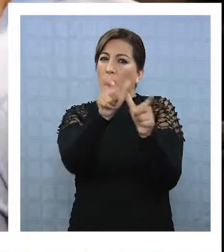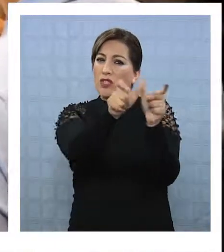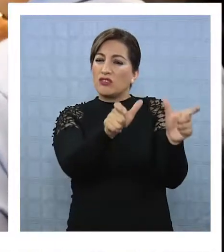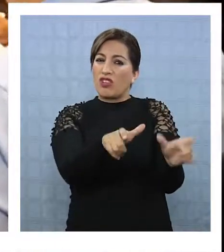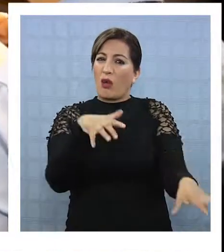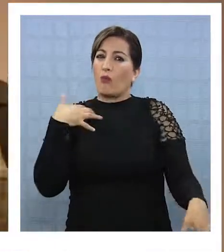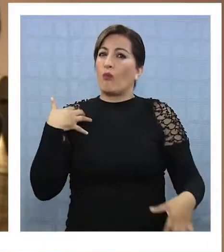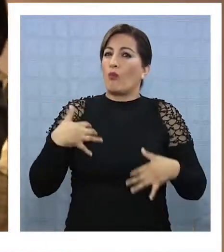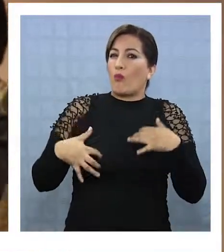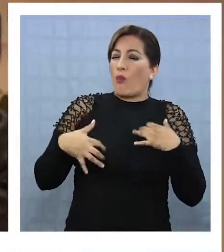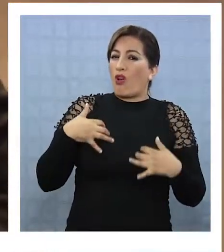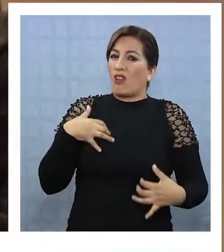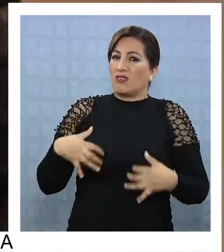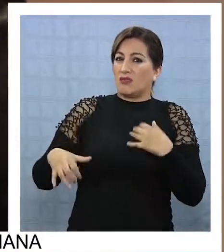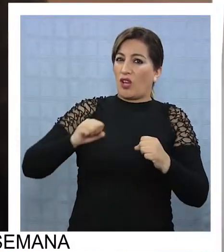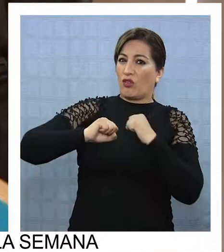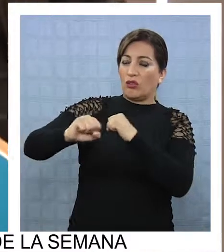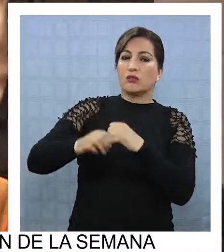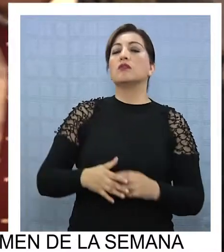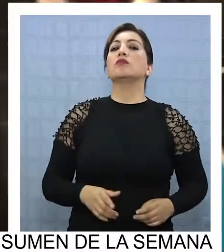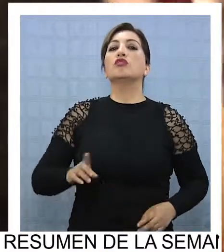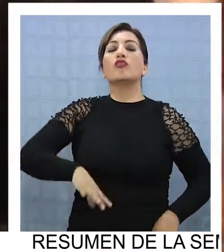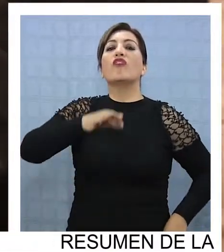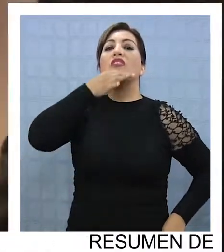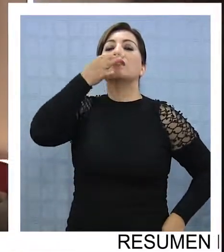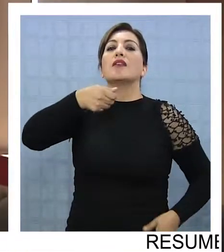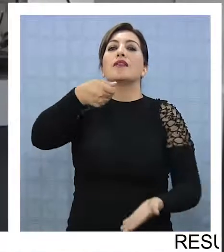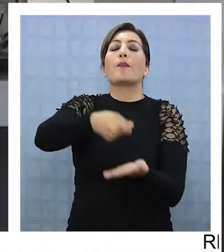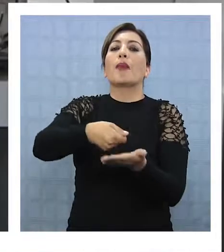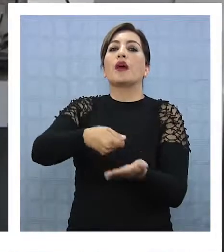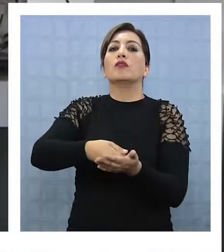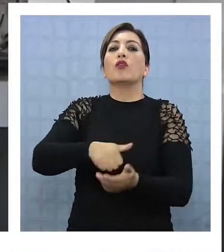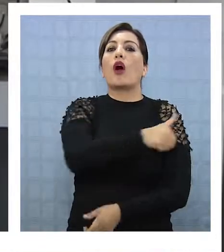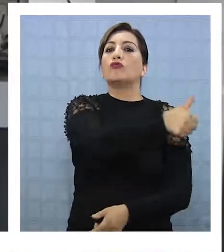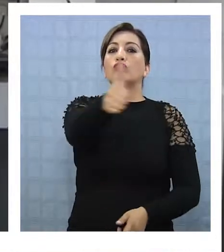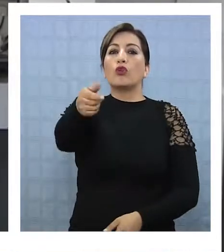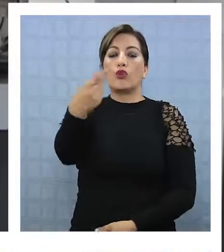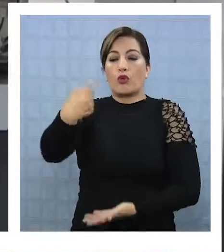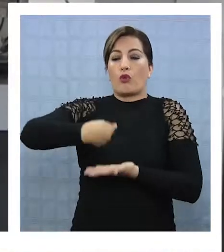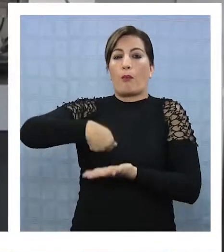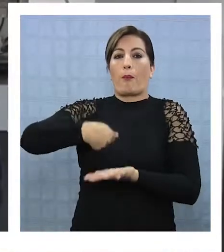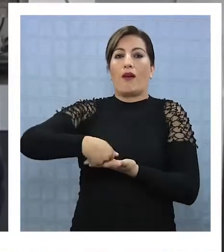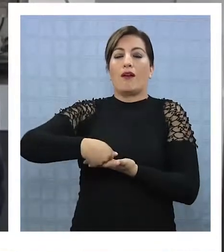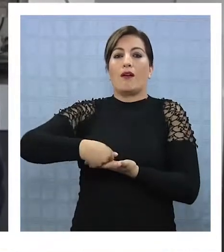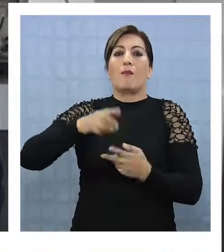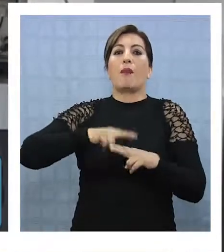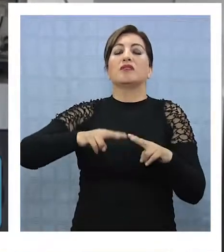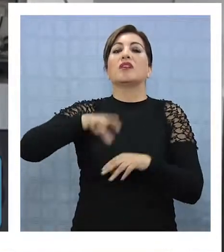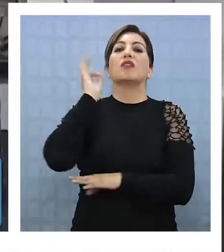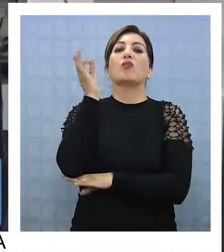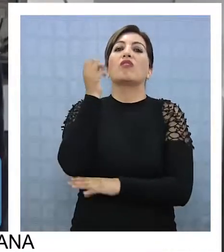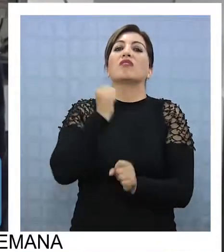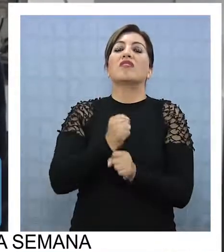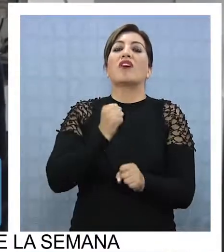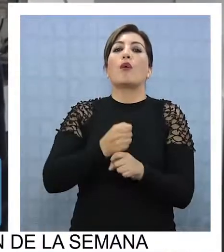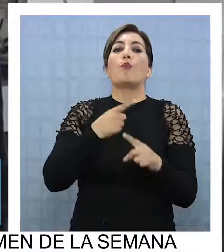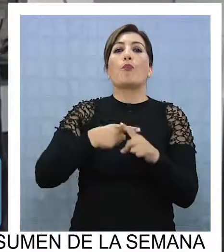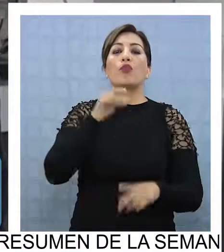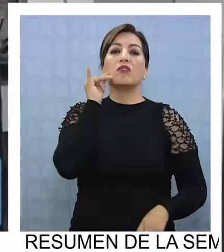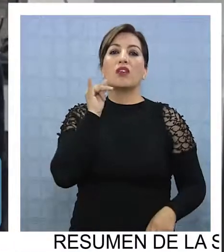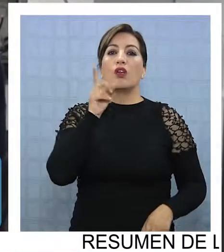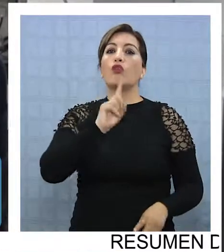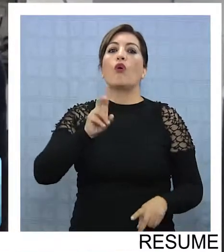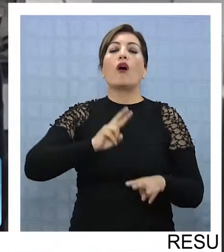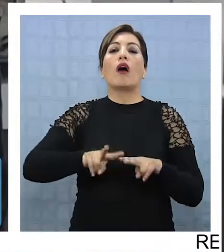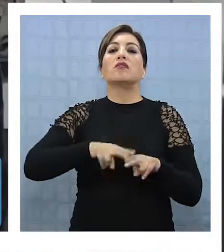la molestia de los consejeros de oposición. Quiero decir que a ellos les están pagando y a todos nos están pagando para venir a sesionar y a trabajar por la ciudad y